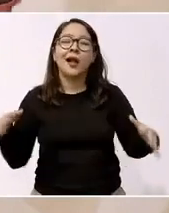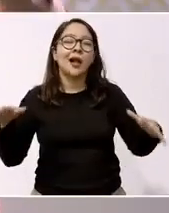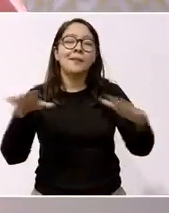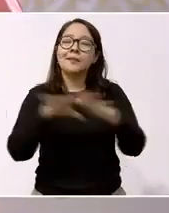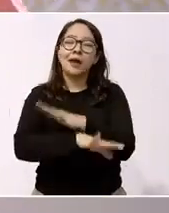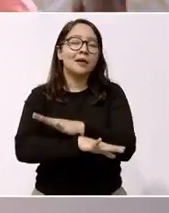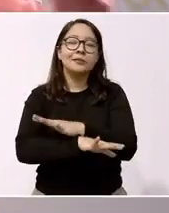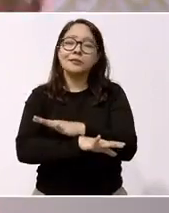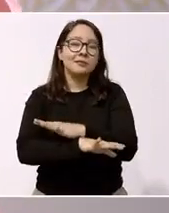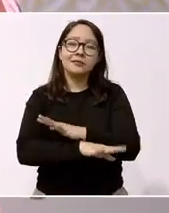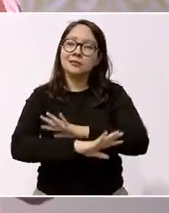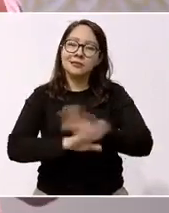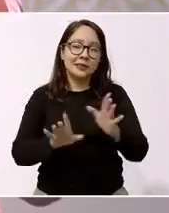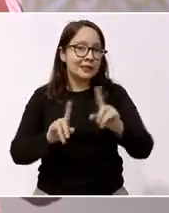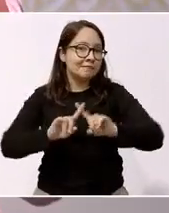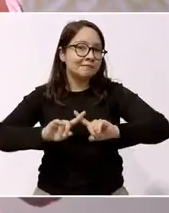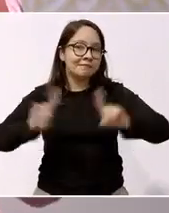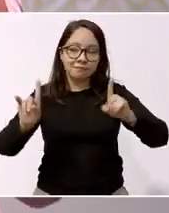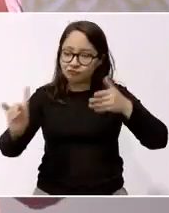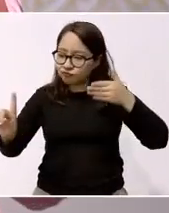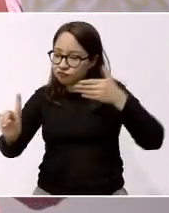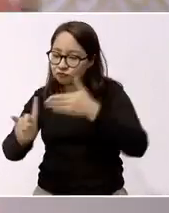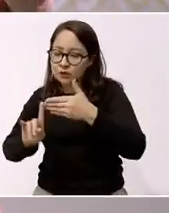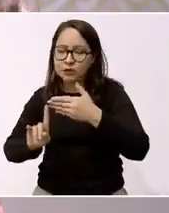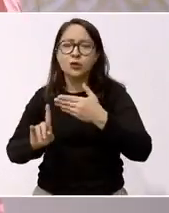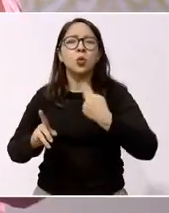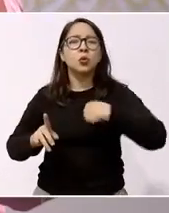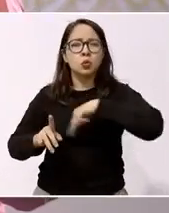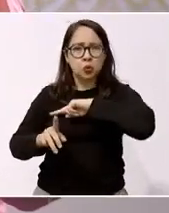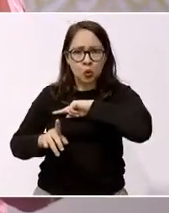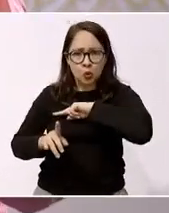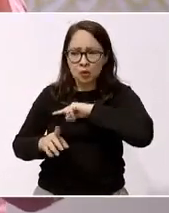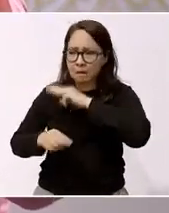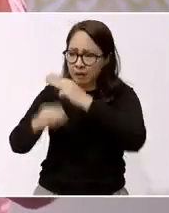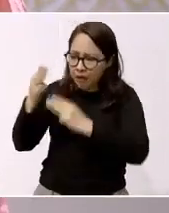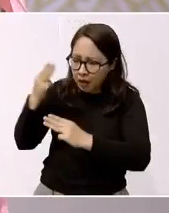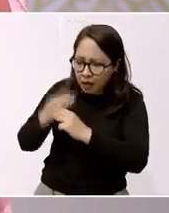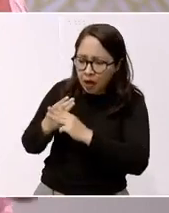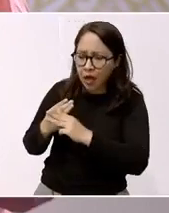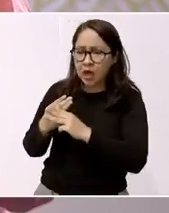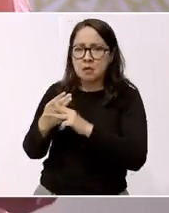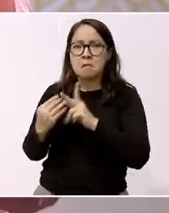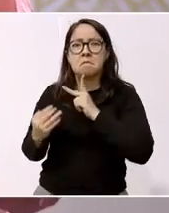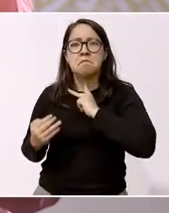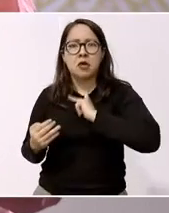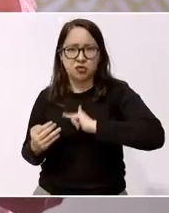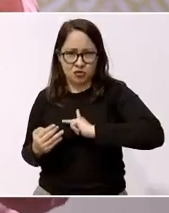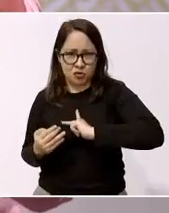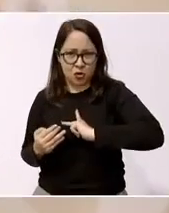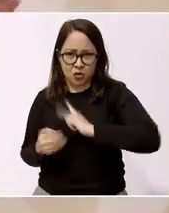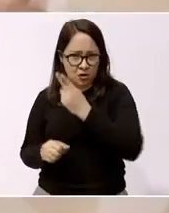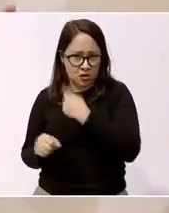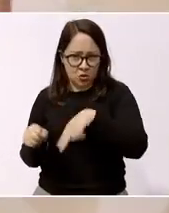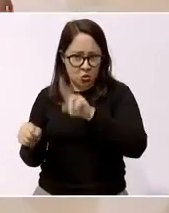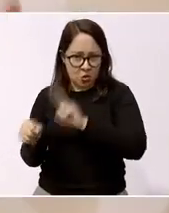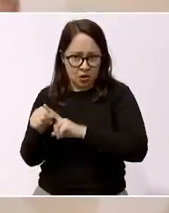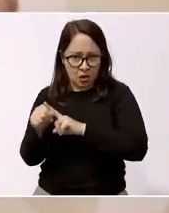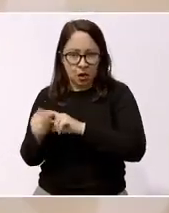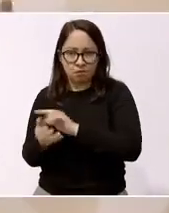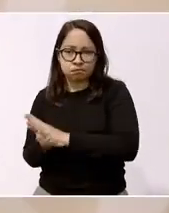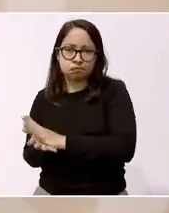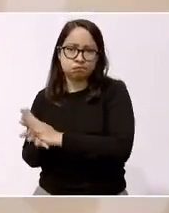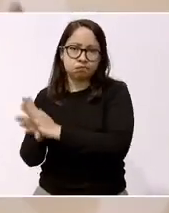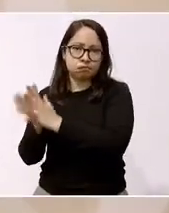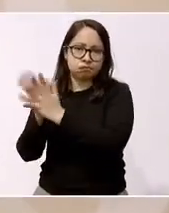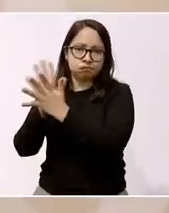Decidimos procesar la materia prima, el petróleo crudo,